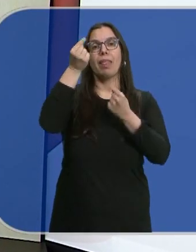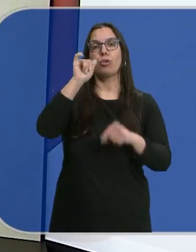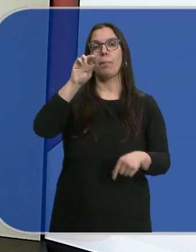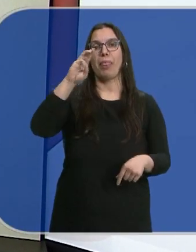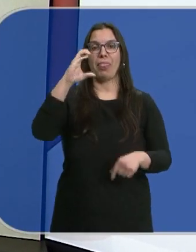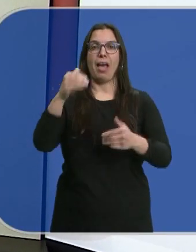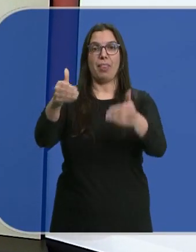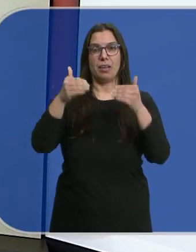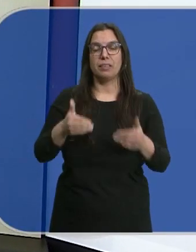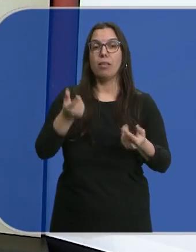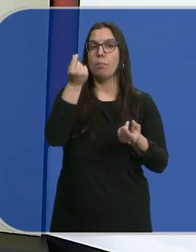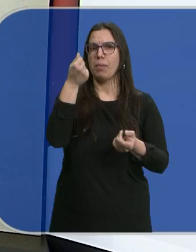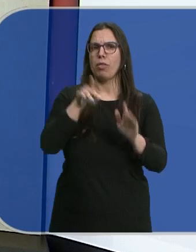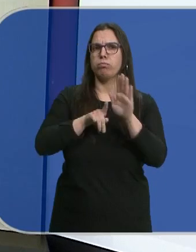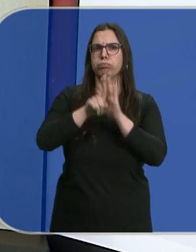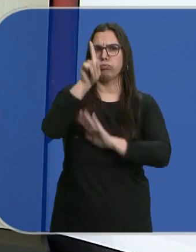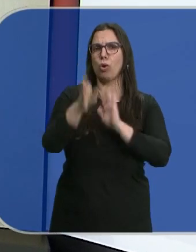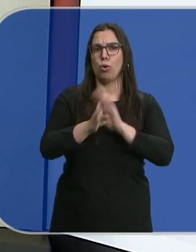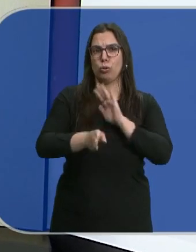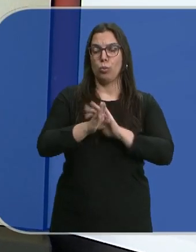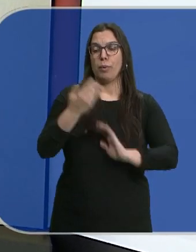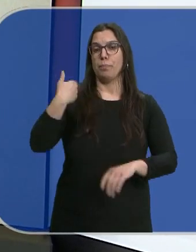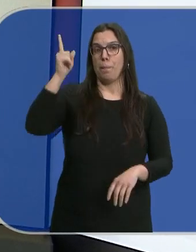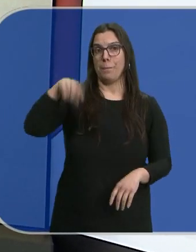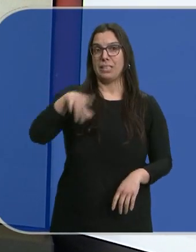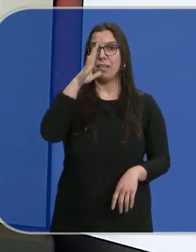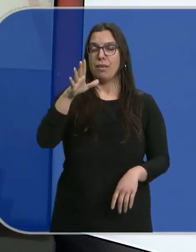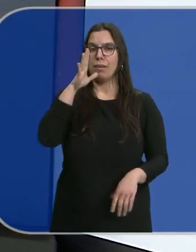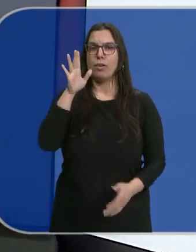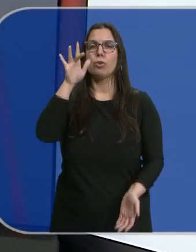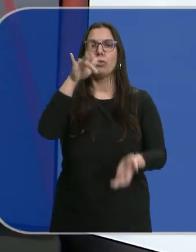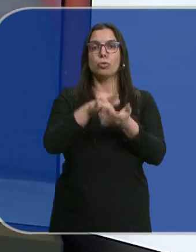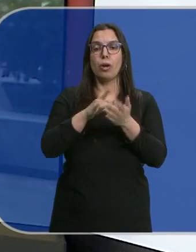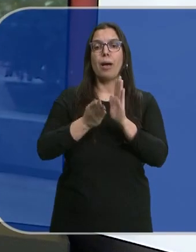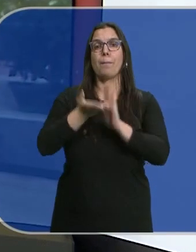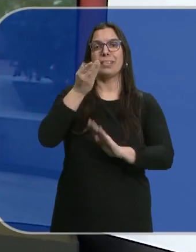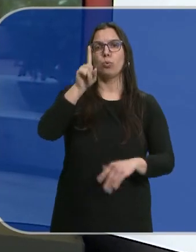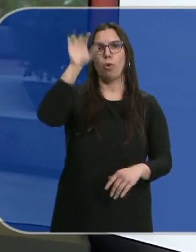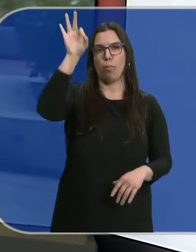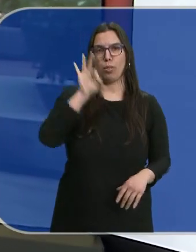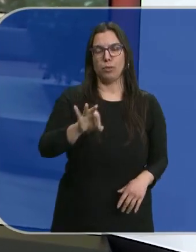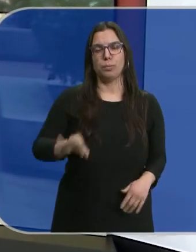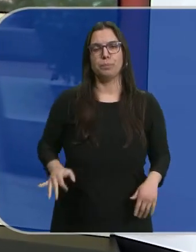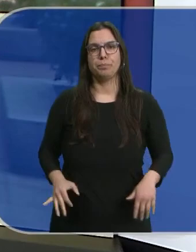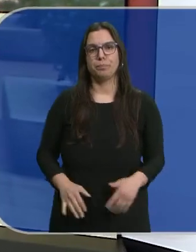IPC adelantado. Los precios continúan subiendo. En este mes de febrero lo han hecho en un 1%. Lidia Corral.